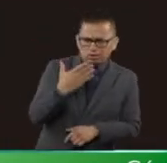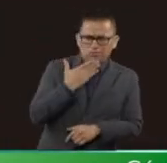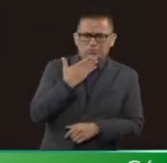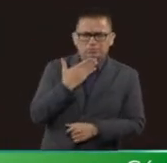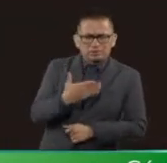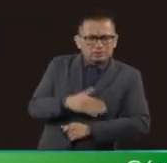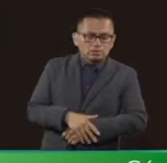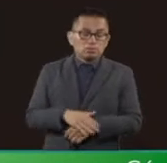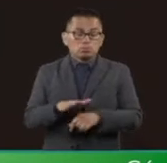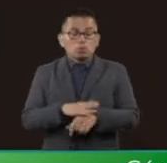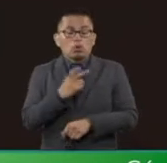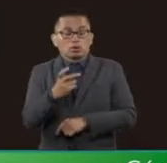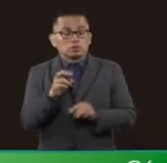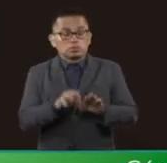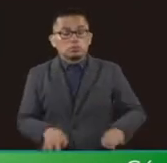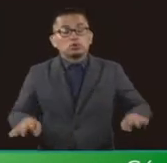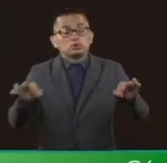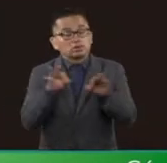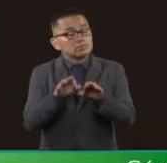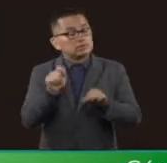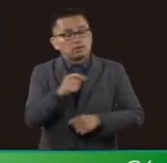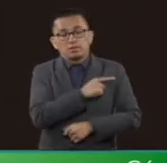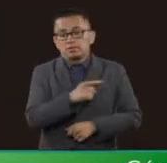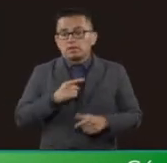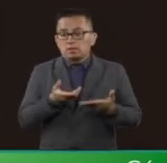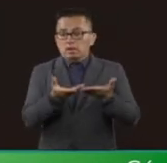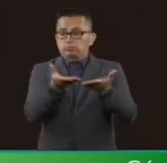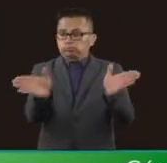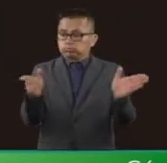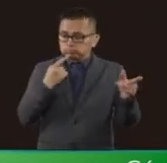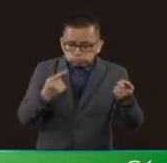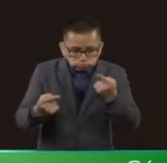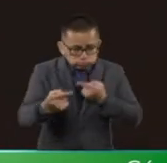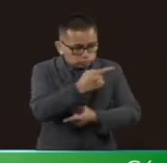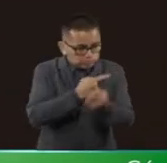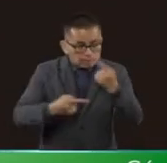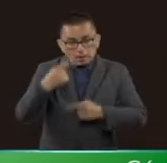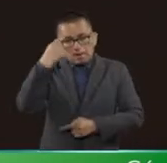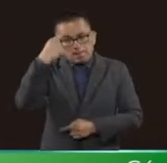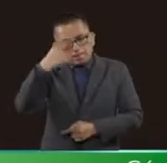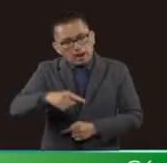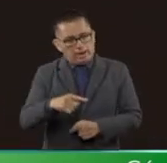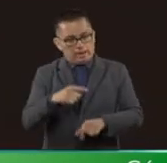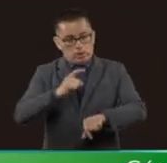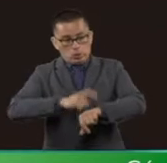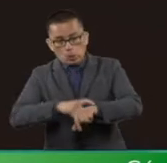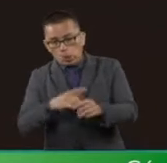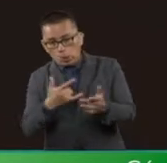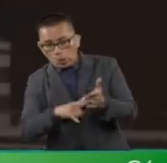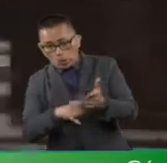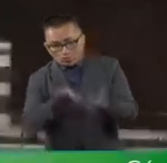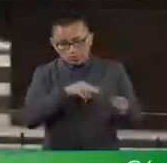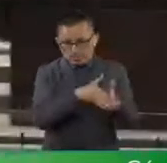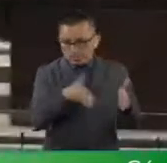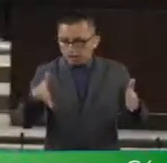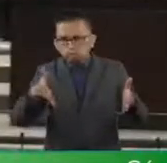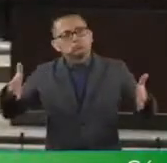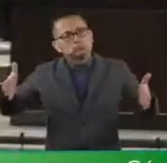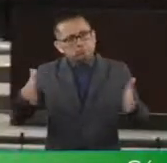hablar y discutir y parlamentar sobre la reducción de la jornada laboral. Muchas gracias.